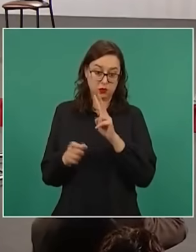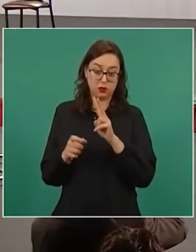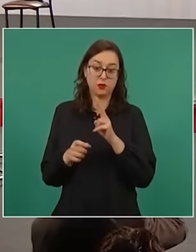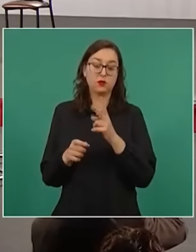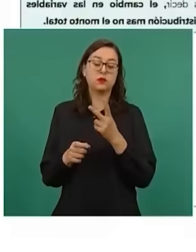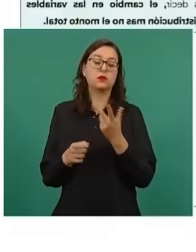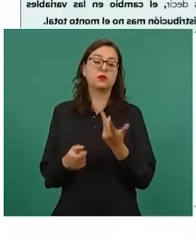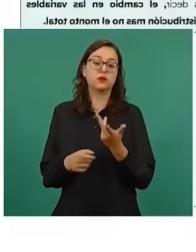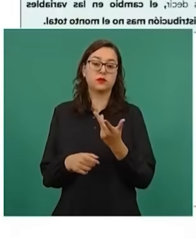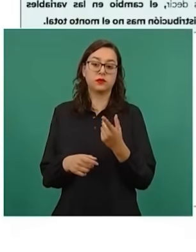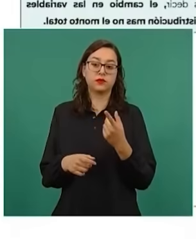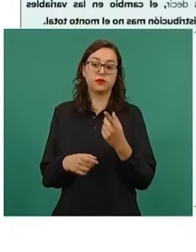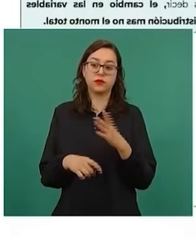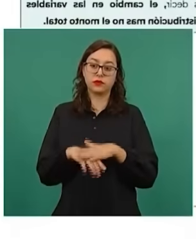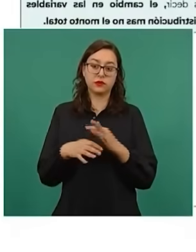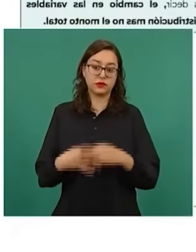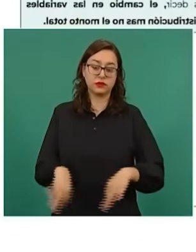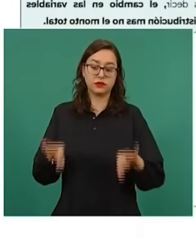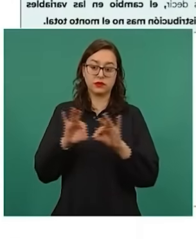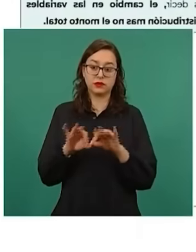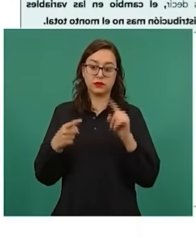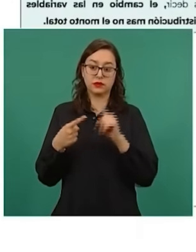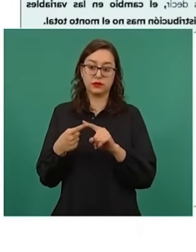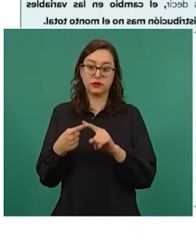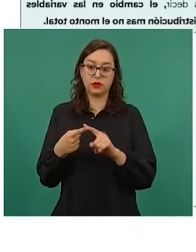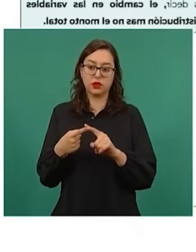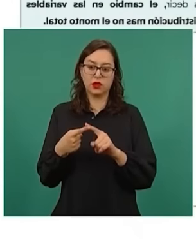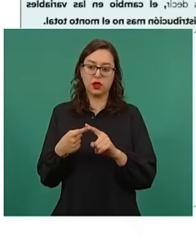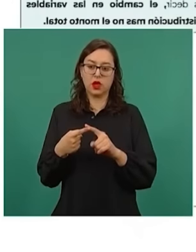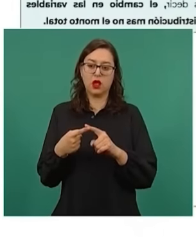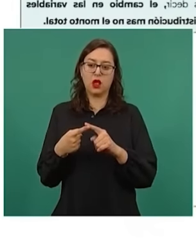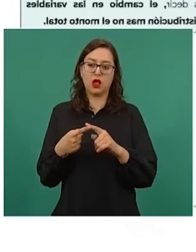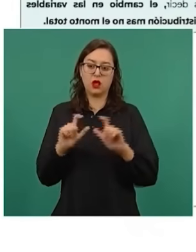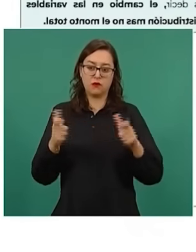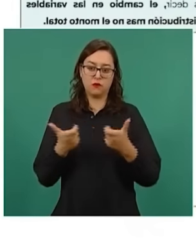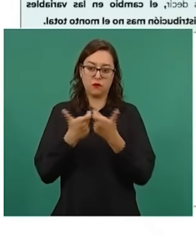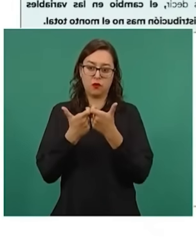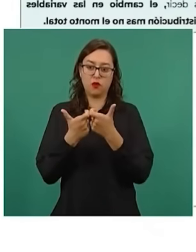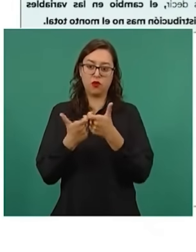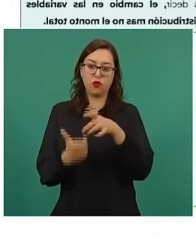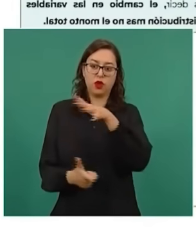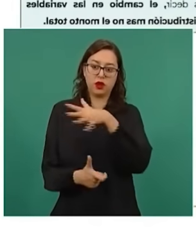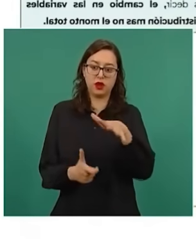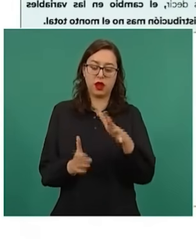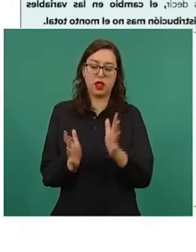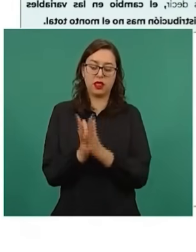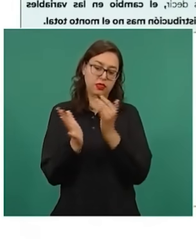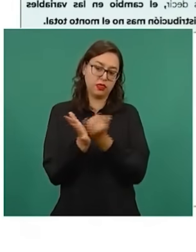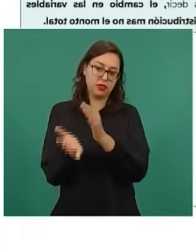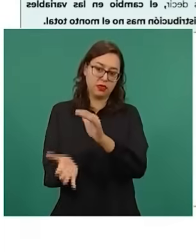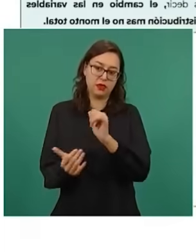en la realidad lo que está pasando Es que tu moneda se está cayendo así funciona punto y fue la reserva Federal quien